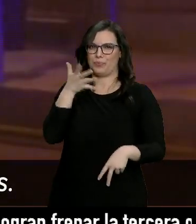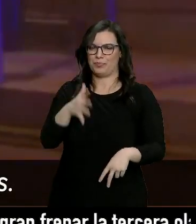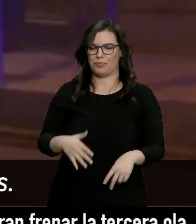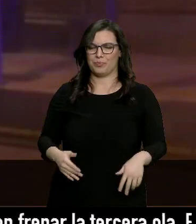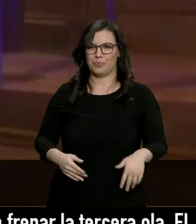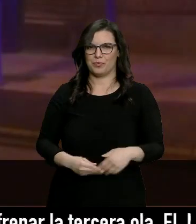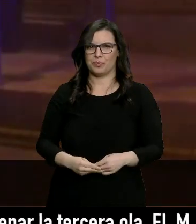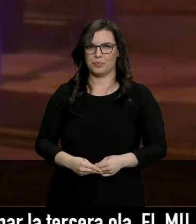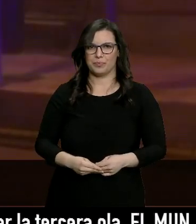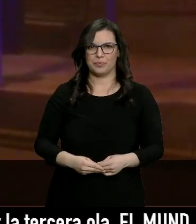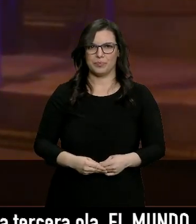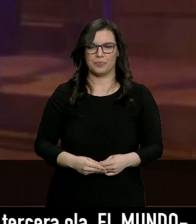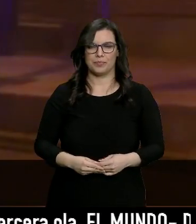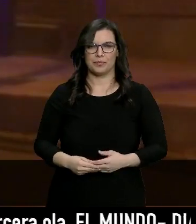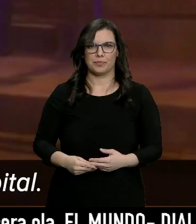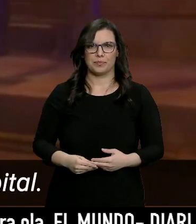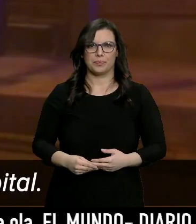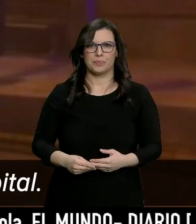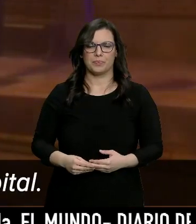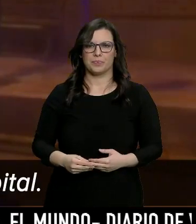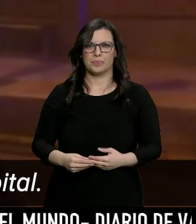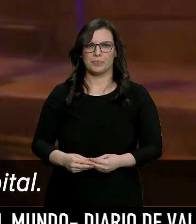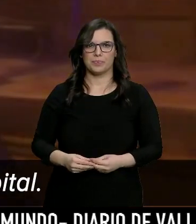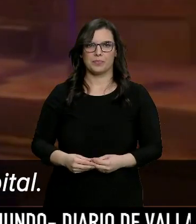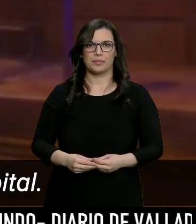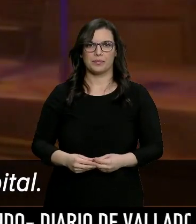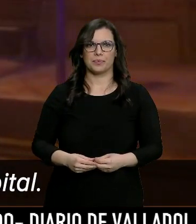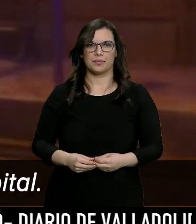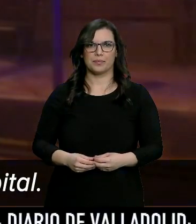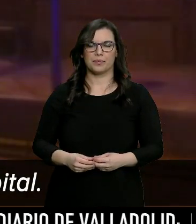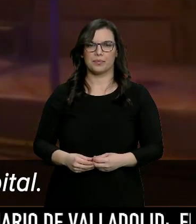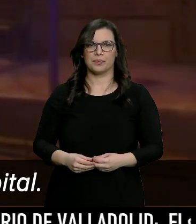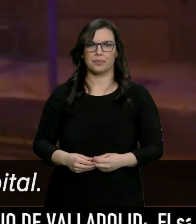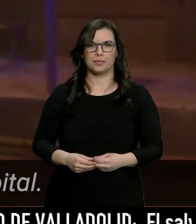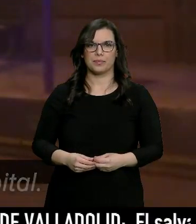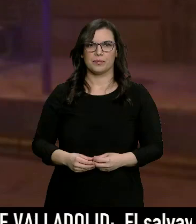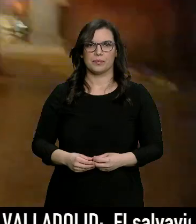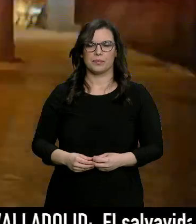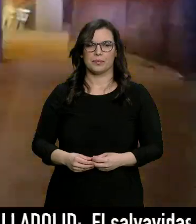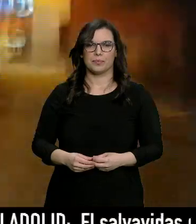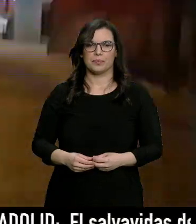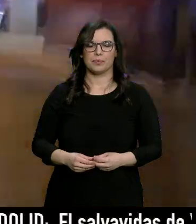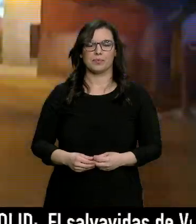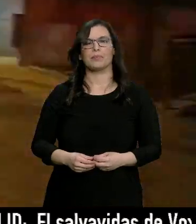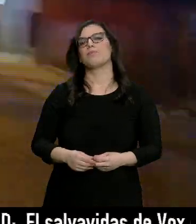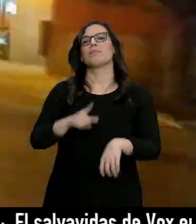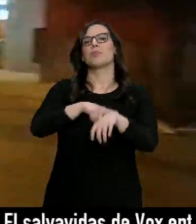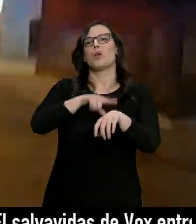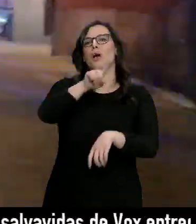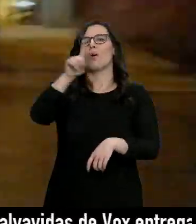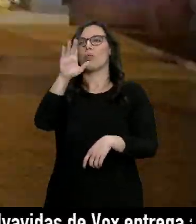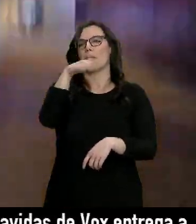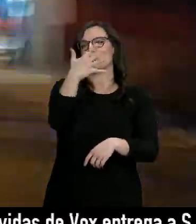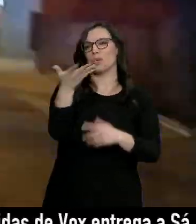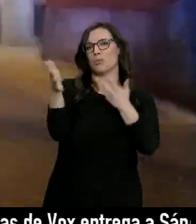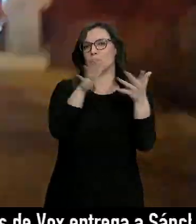habitaciones. 2 personas que estaban en esa habitación han tenido que ser trasladadas en un primer momento al hospital. Sobre las 11 menos 5 de la